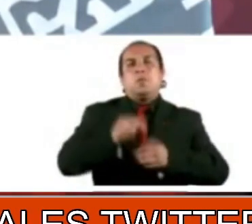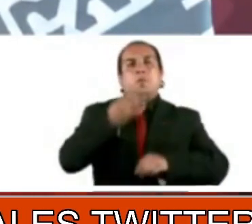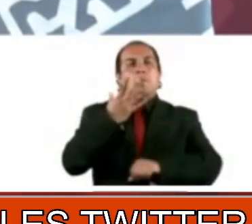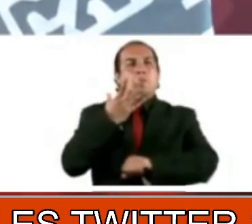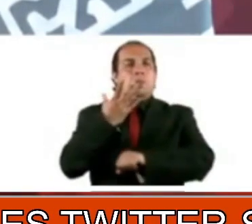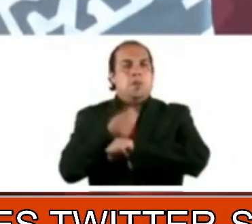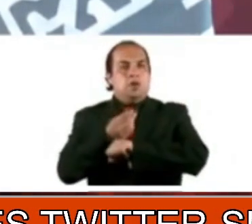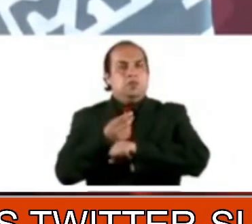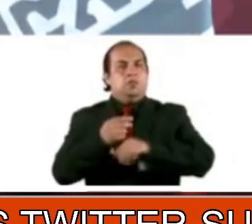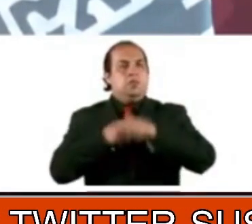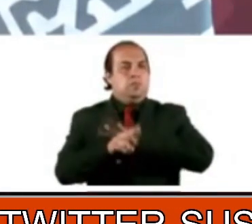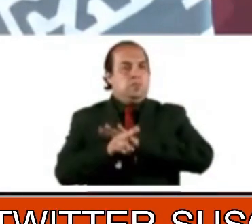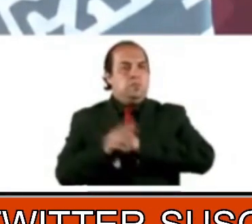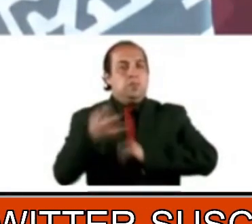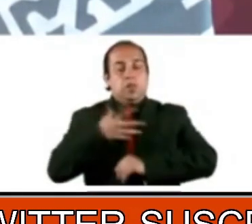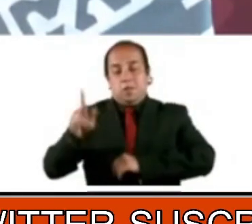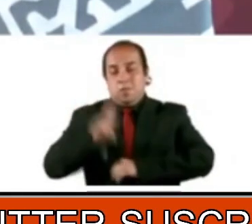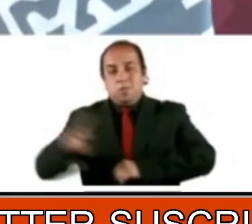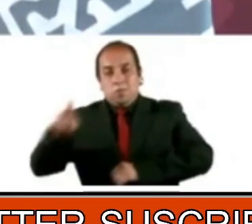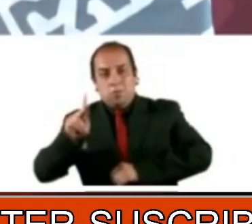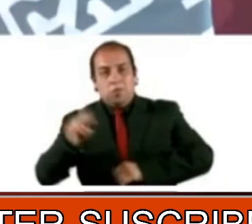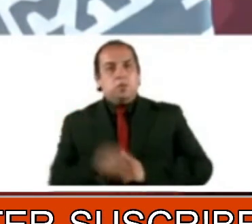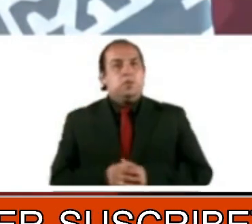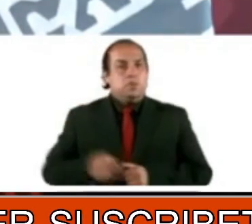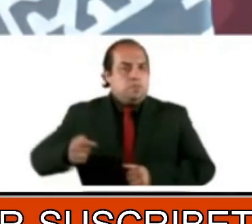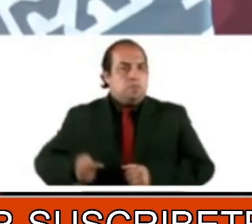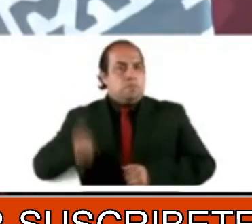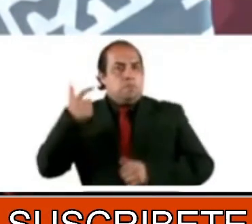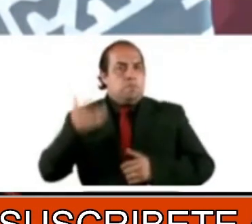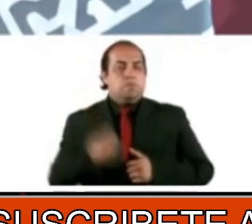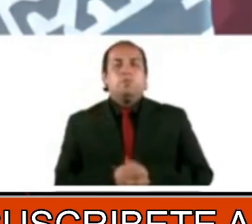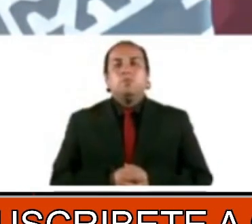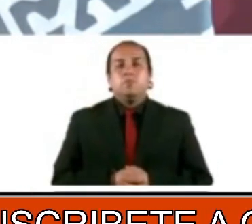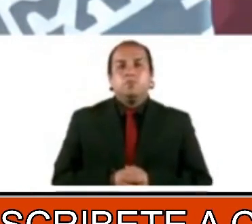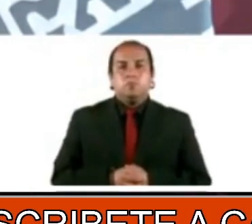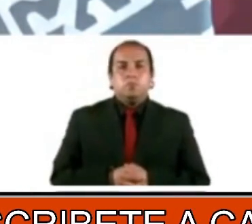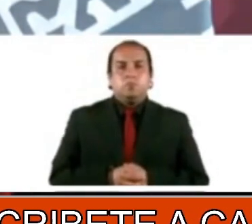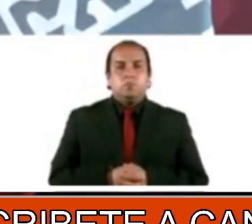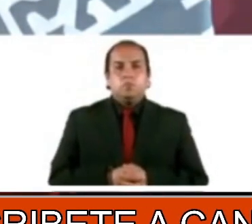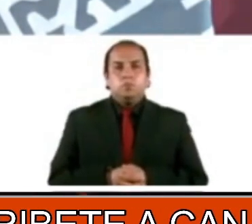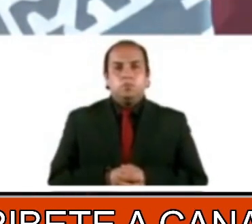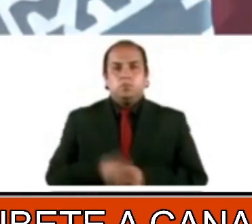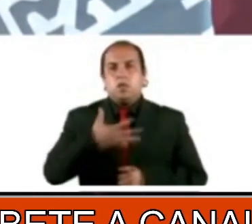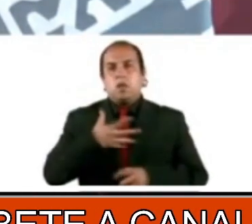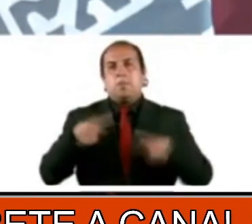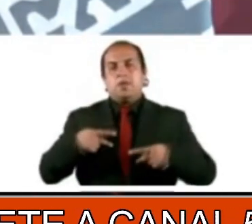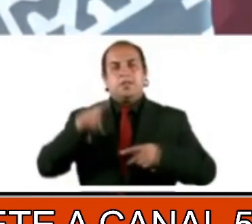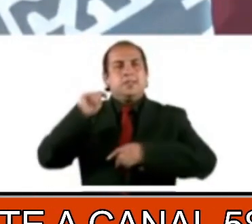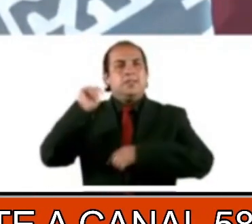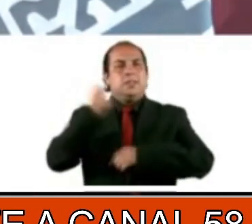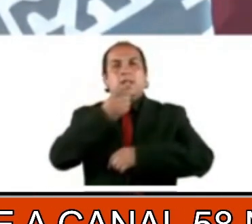públicas, las hicimos públicas desde el primer momento. Entonces, es como ha habido técnicos que lo han